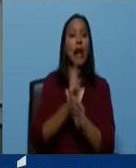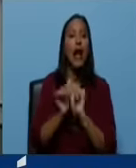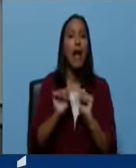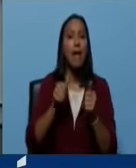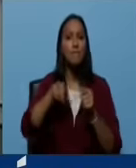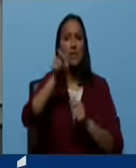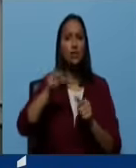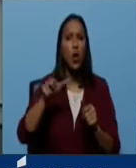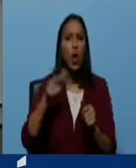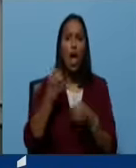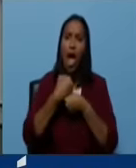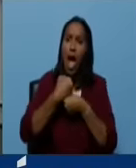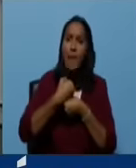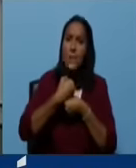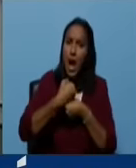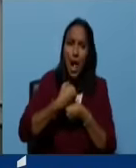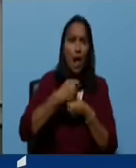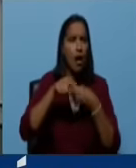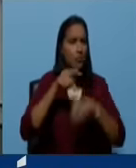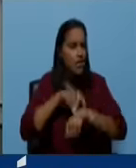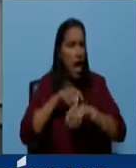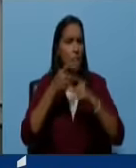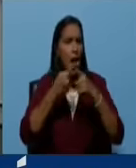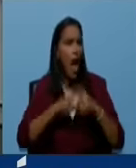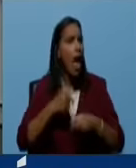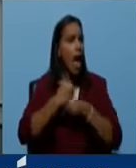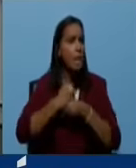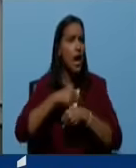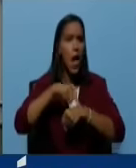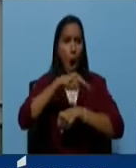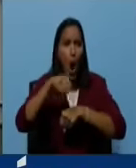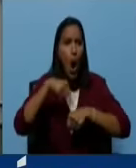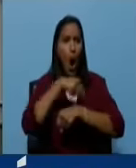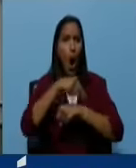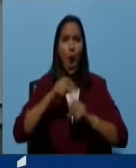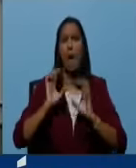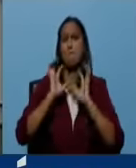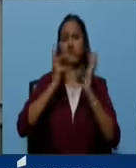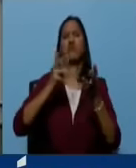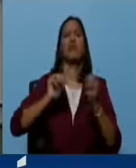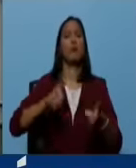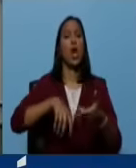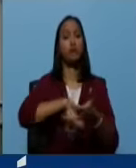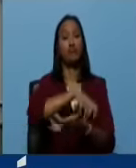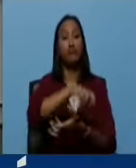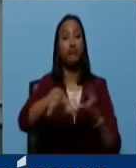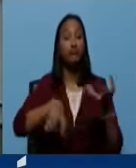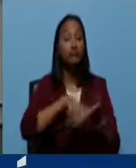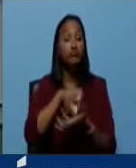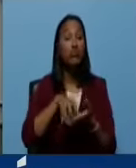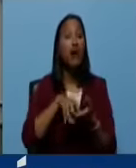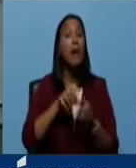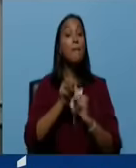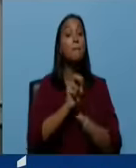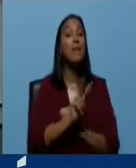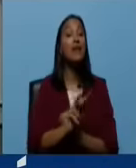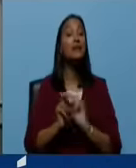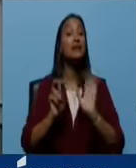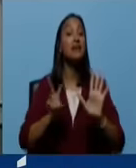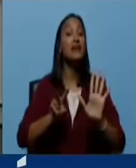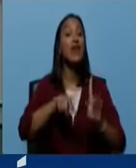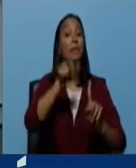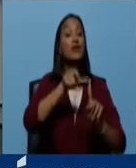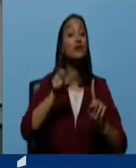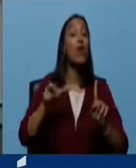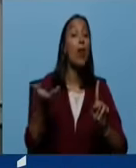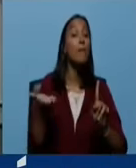ellos son responsables de las 27, de los 27 fallecidos, de los 190 heridos. El